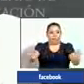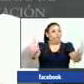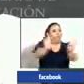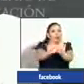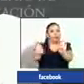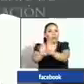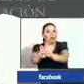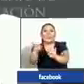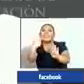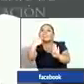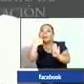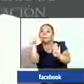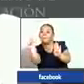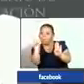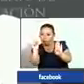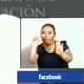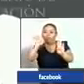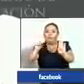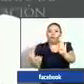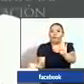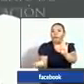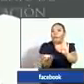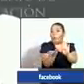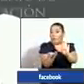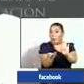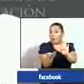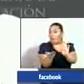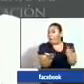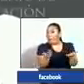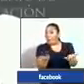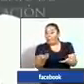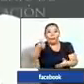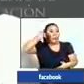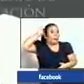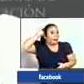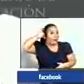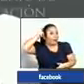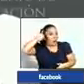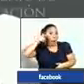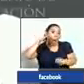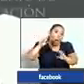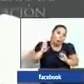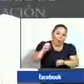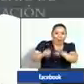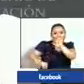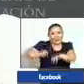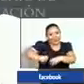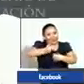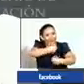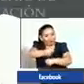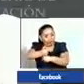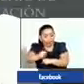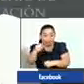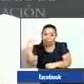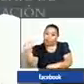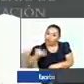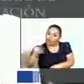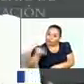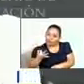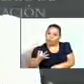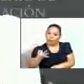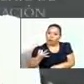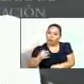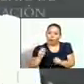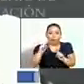solo se autorizará el ingreso a las instalaciones a maestros y personal administrativo que deba desempeñar